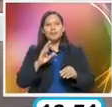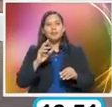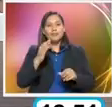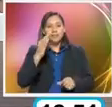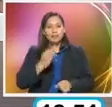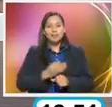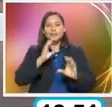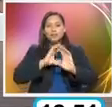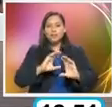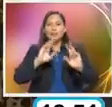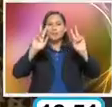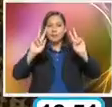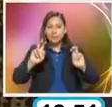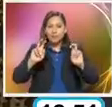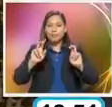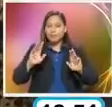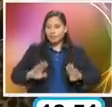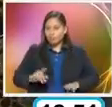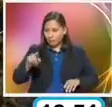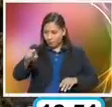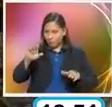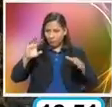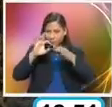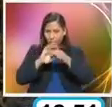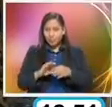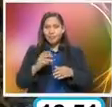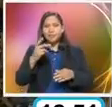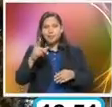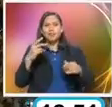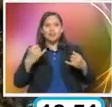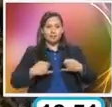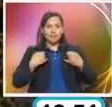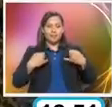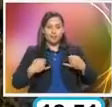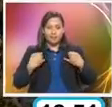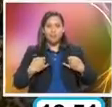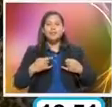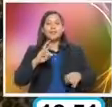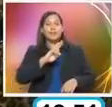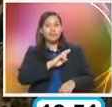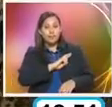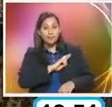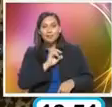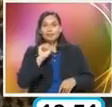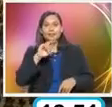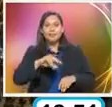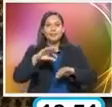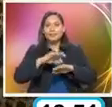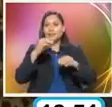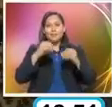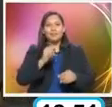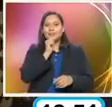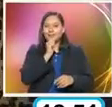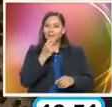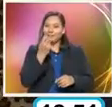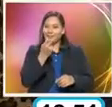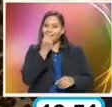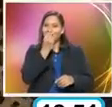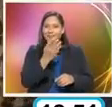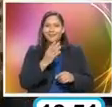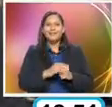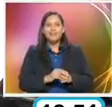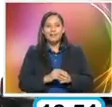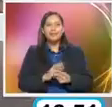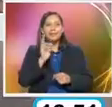vas a interpretar un tema que va muy contigo porque decíamos, estás muy joven. Así mero. Soltero y sin compromiso. Qué chulada. Pues